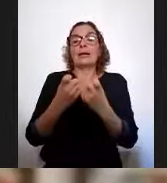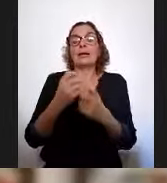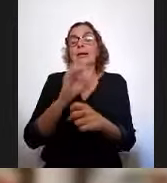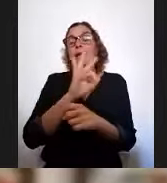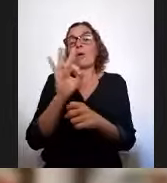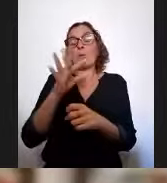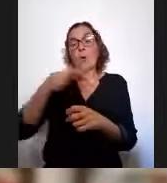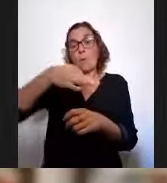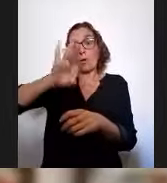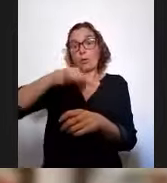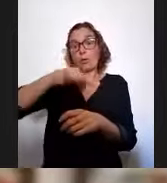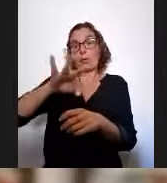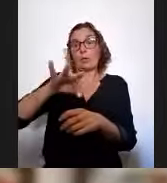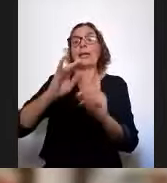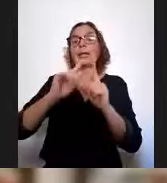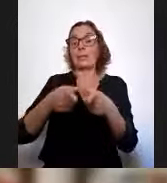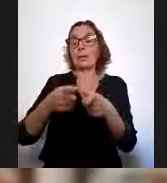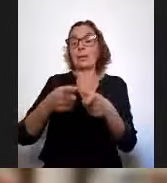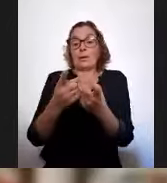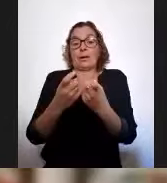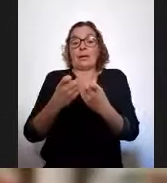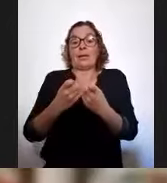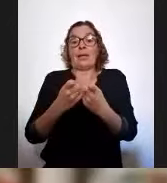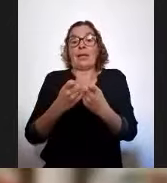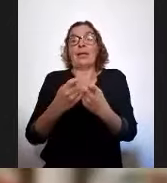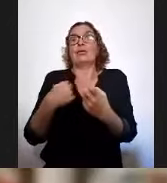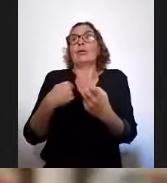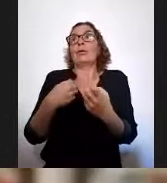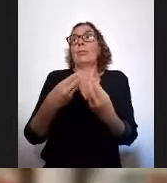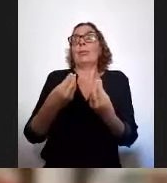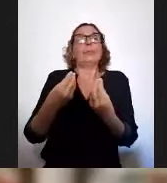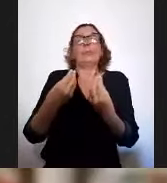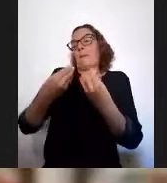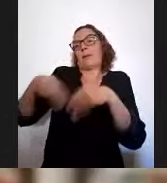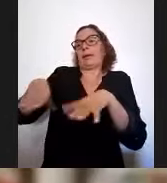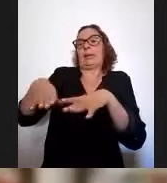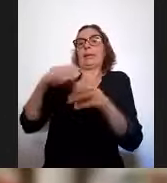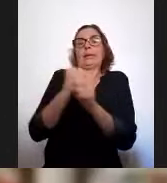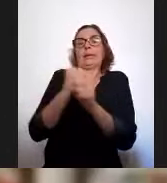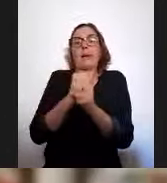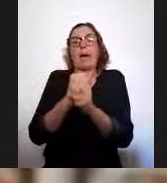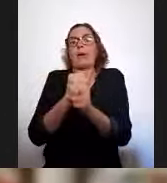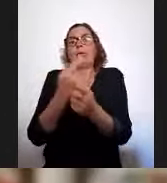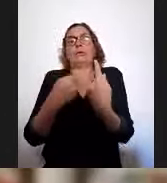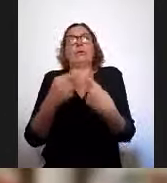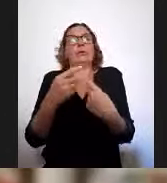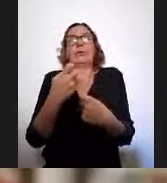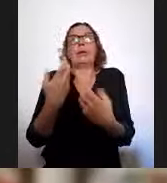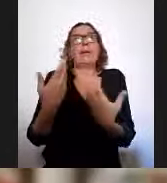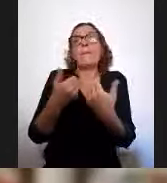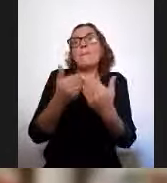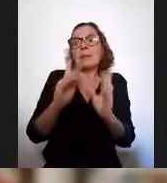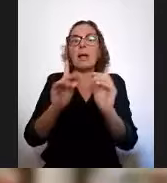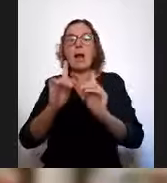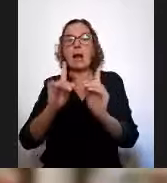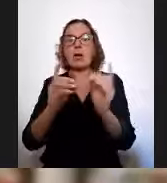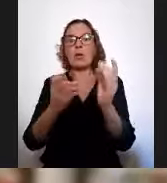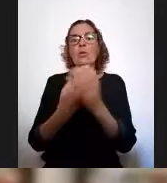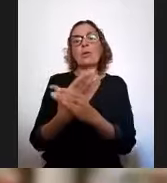Es decir, por necesidad, me quedé sin el trabajo, me quedé sin laburo y tengo que emprender